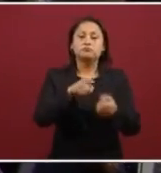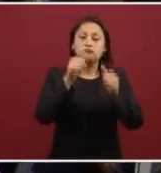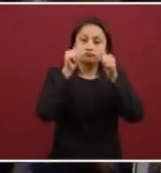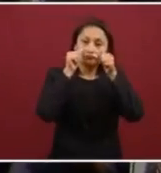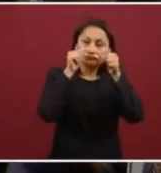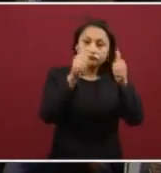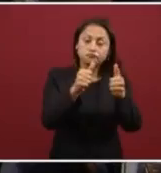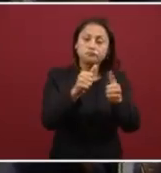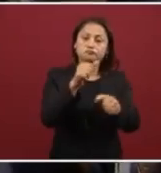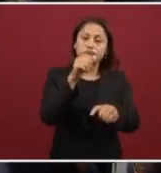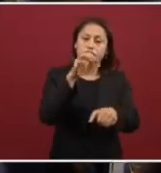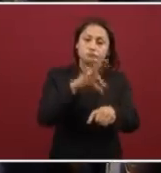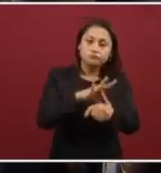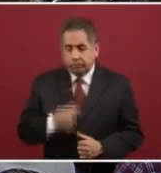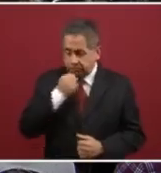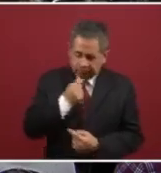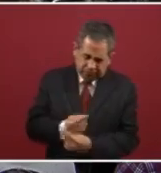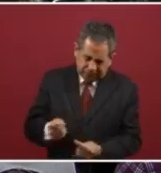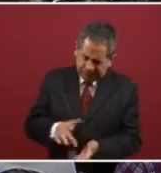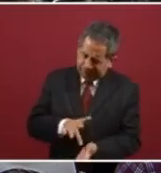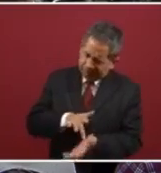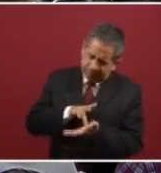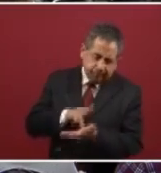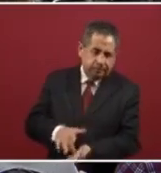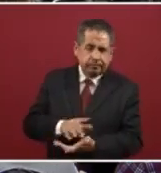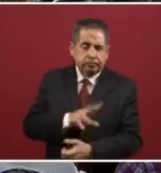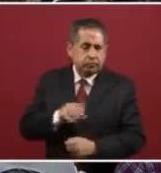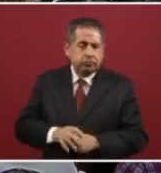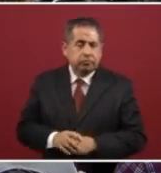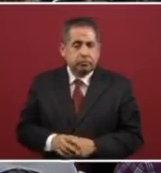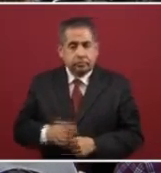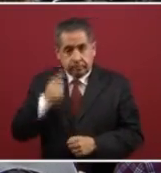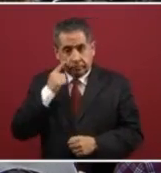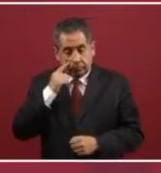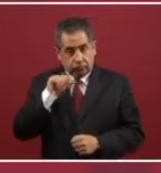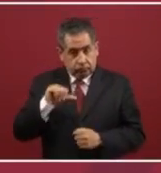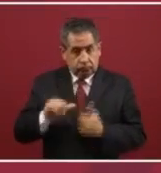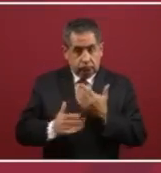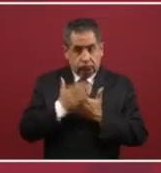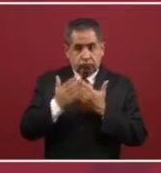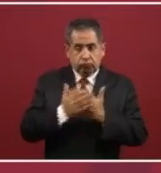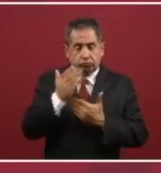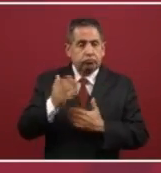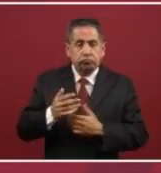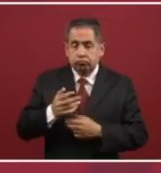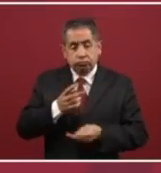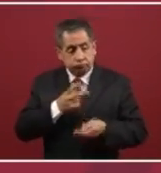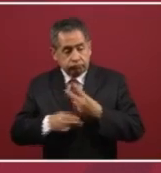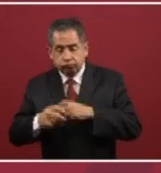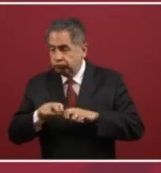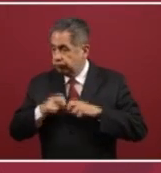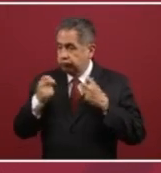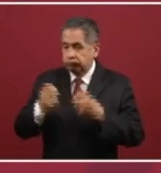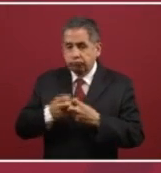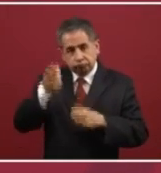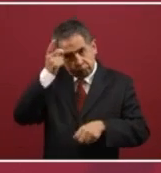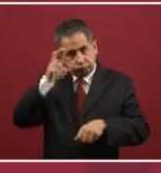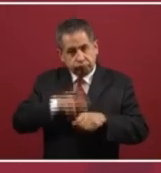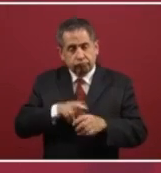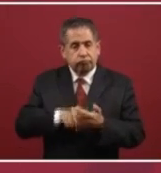en caso de ser necesario hoy en la mañana estuvo la directora del